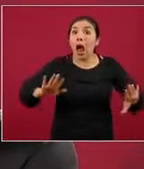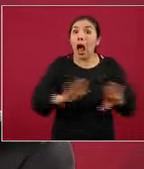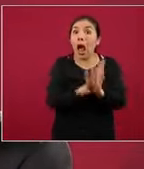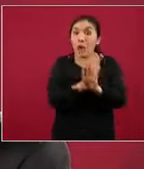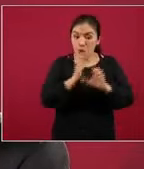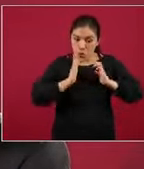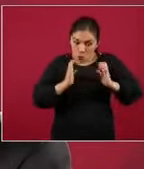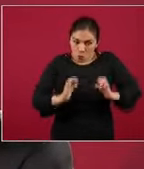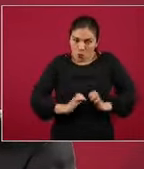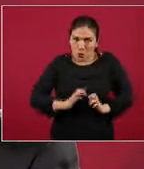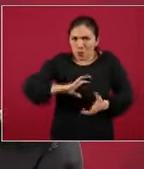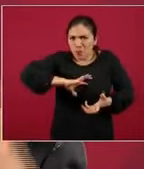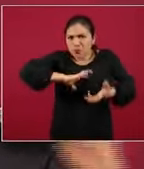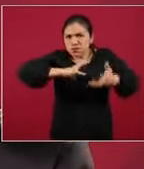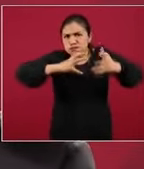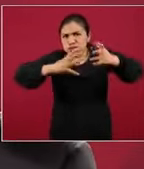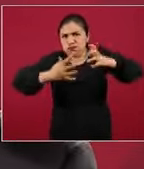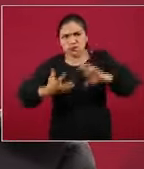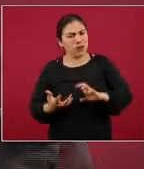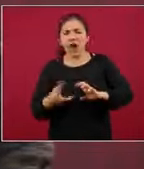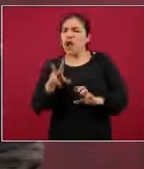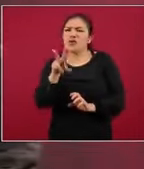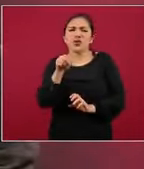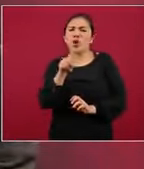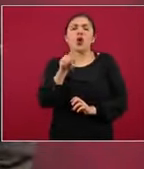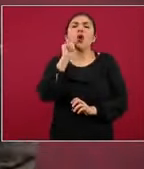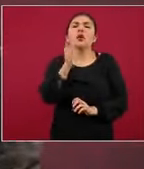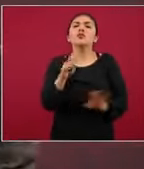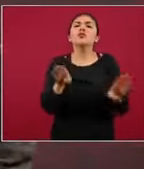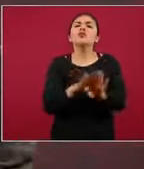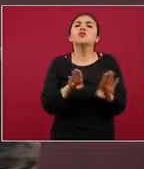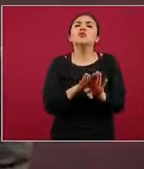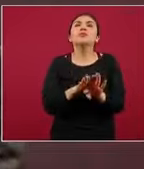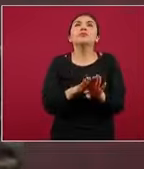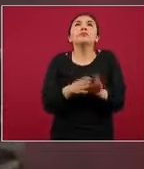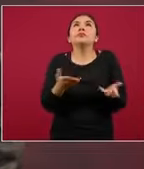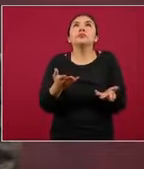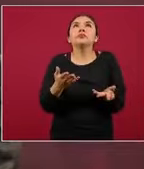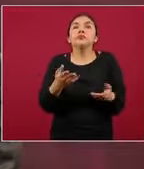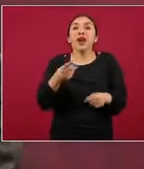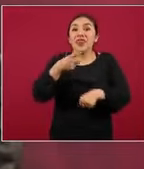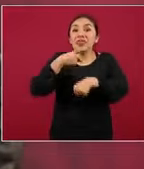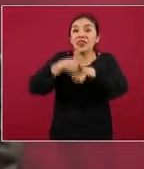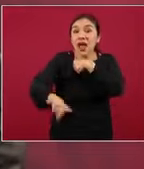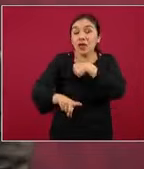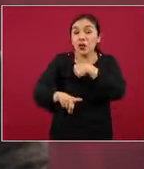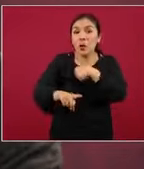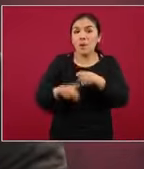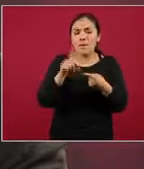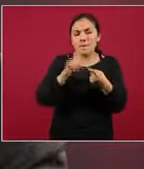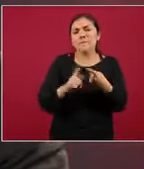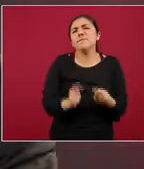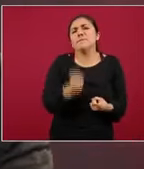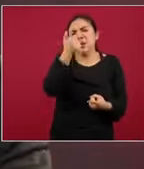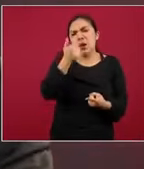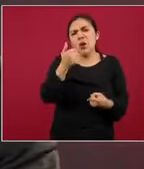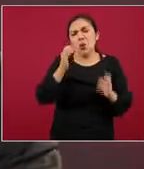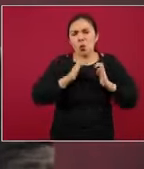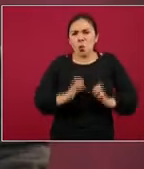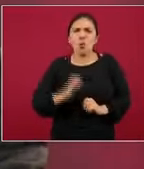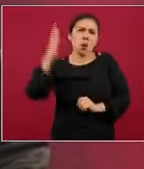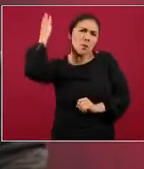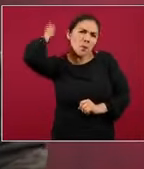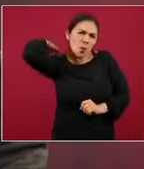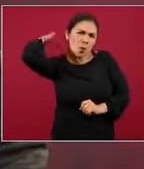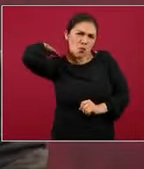organismo virus en un organismo bacteria, sino que el daño que causa primariamente a los